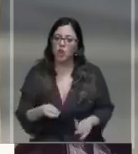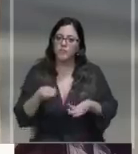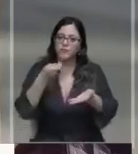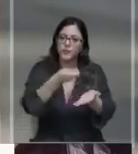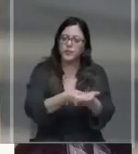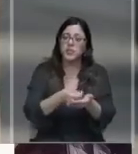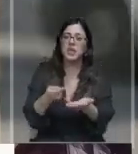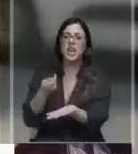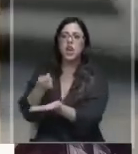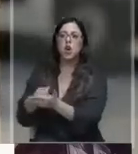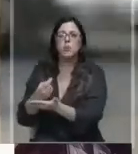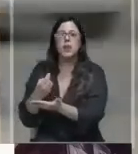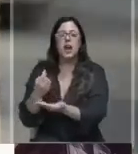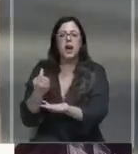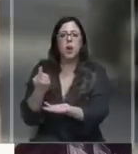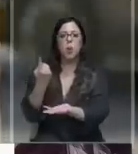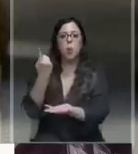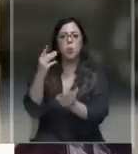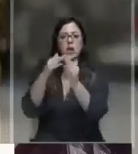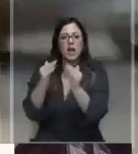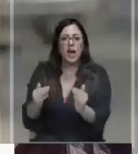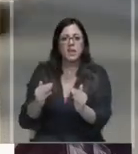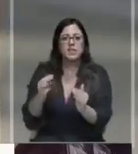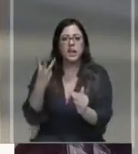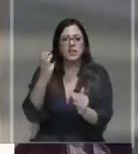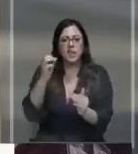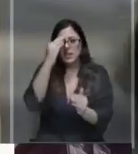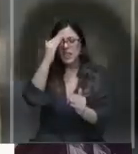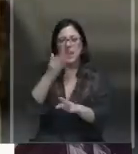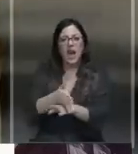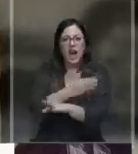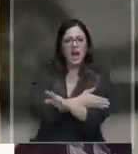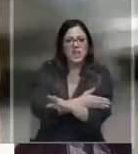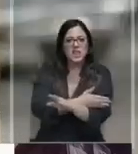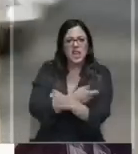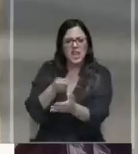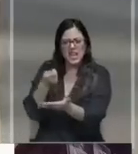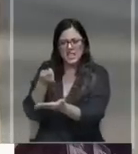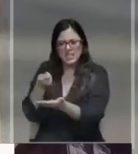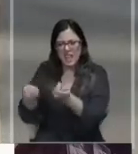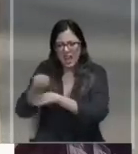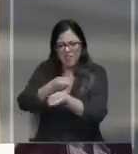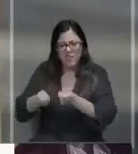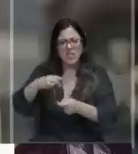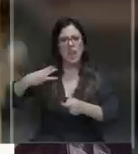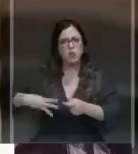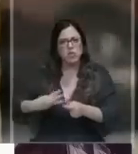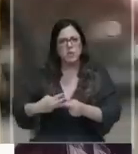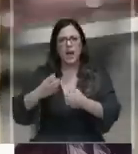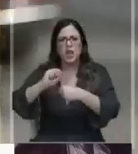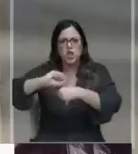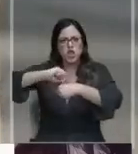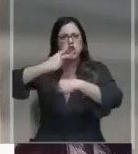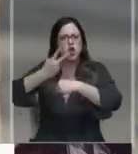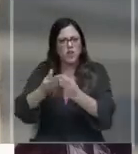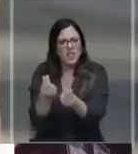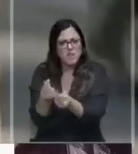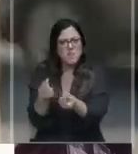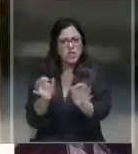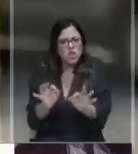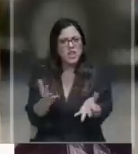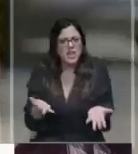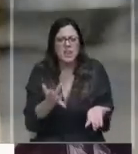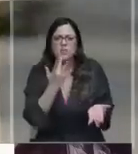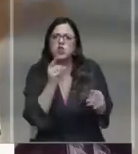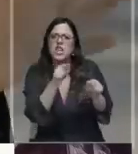días antes y se la venden a la municipalidad al doble del precio. Ahí hay preguntas que contestar. ¿Por qué esa décima casa no